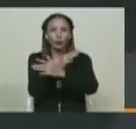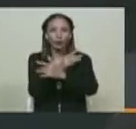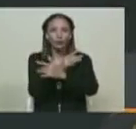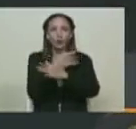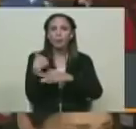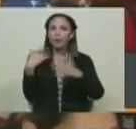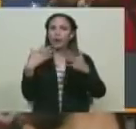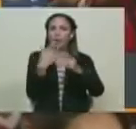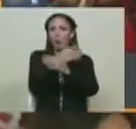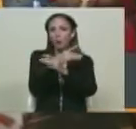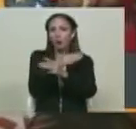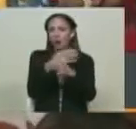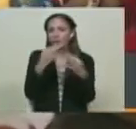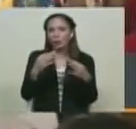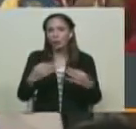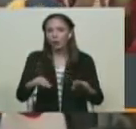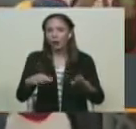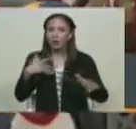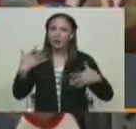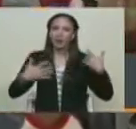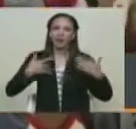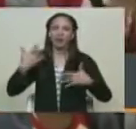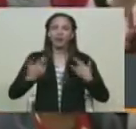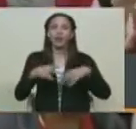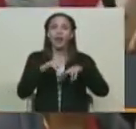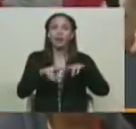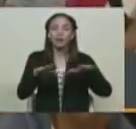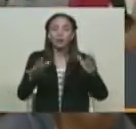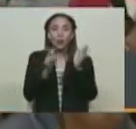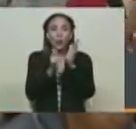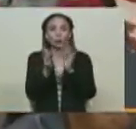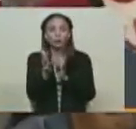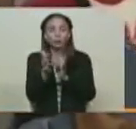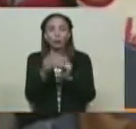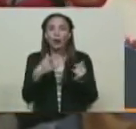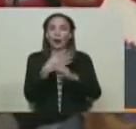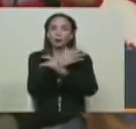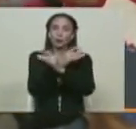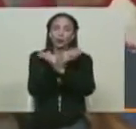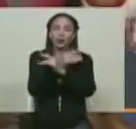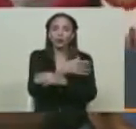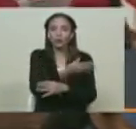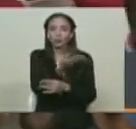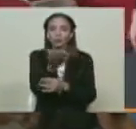felicidad de la llegada del Niño Jesús a los hogares.